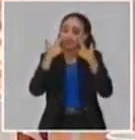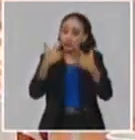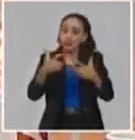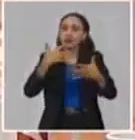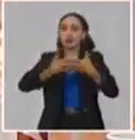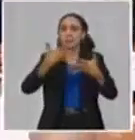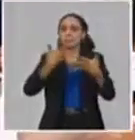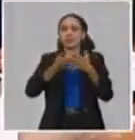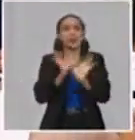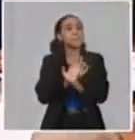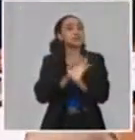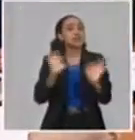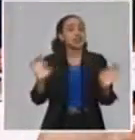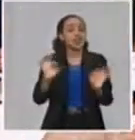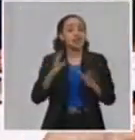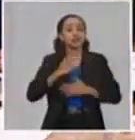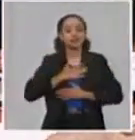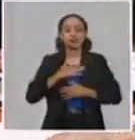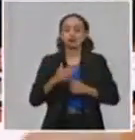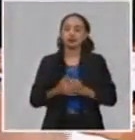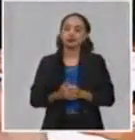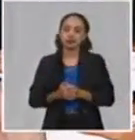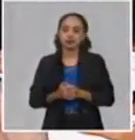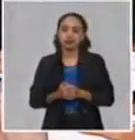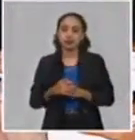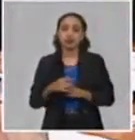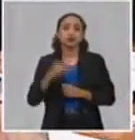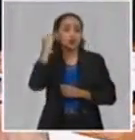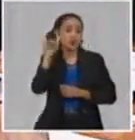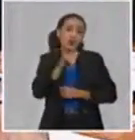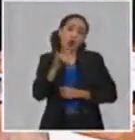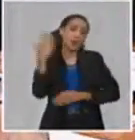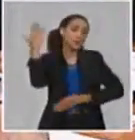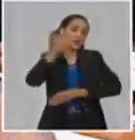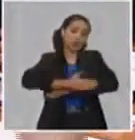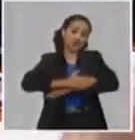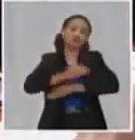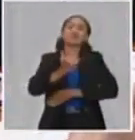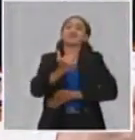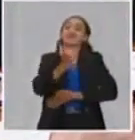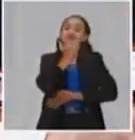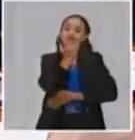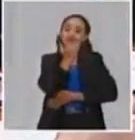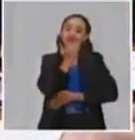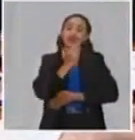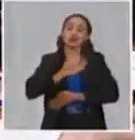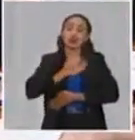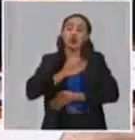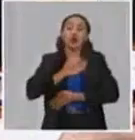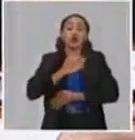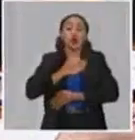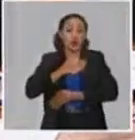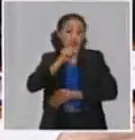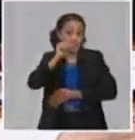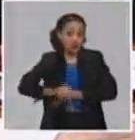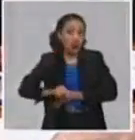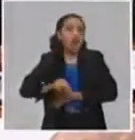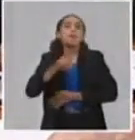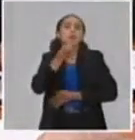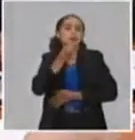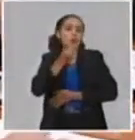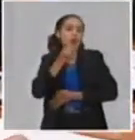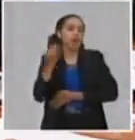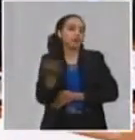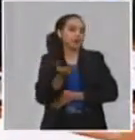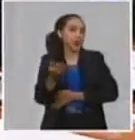esto. Imagino, ministro, que las experiencias de tener que lidiar con el bloqueo también hacen que nuestra gente pues aprendan con más rapidez